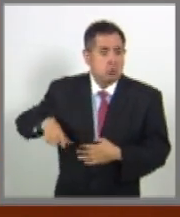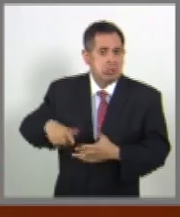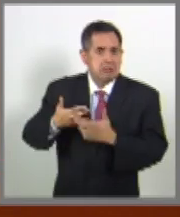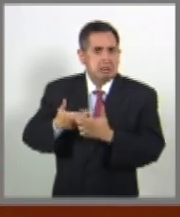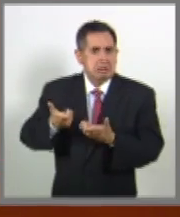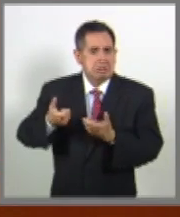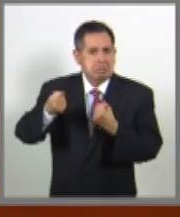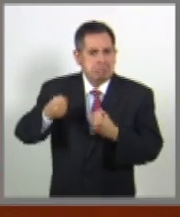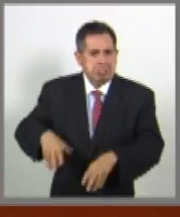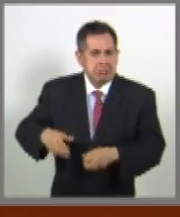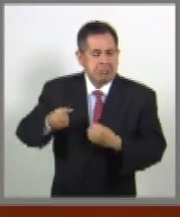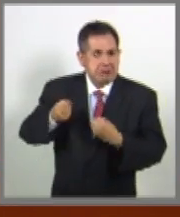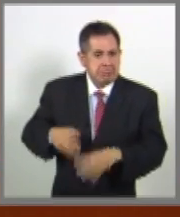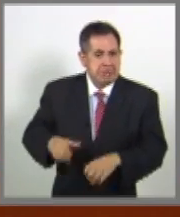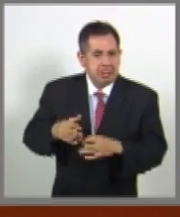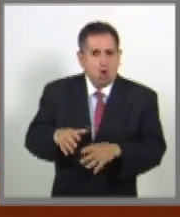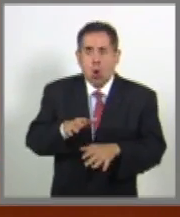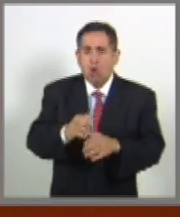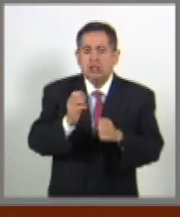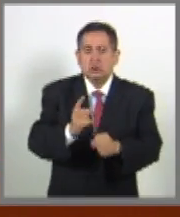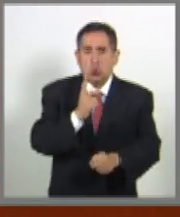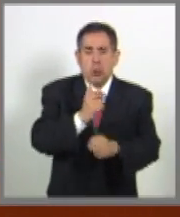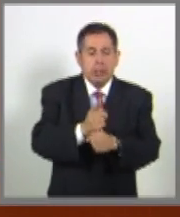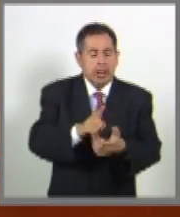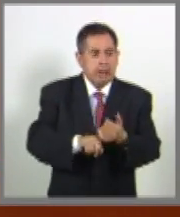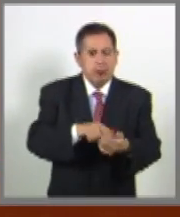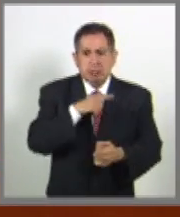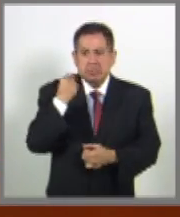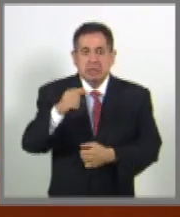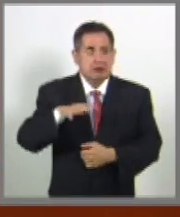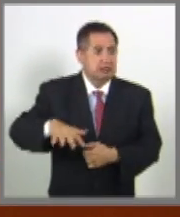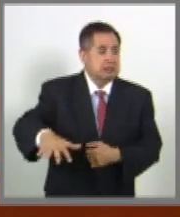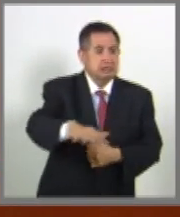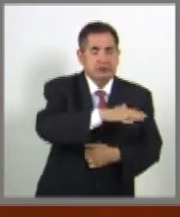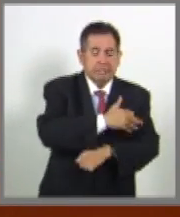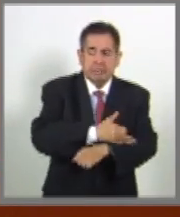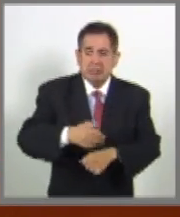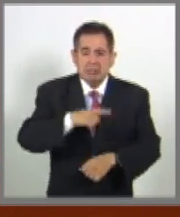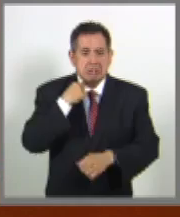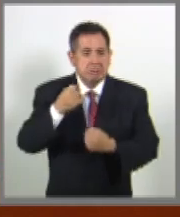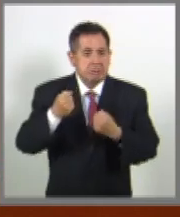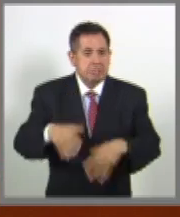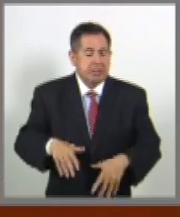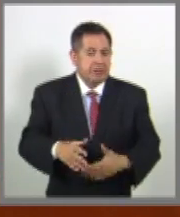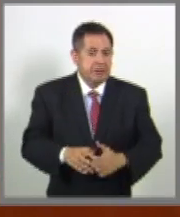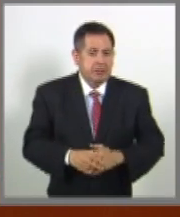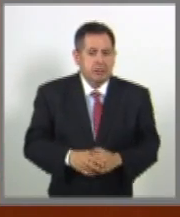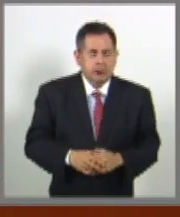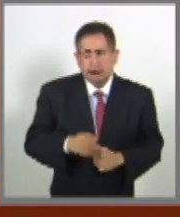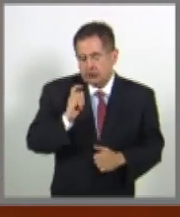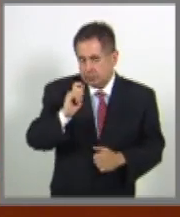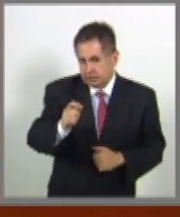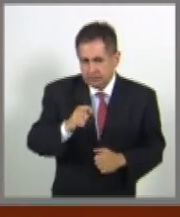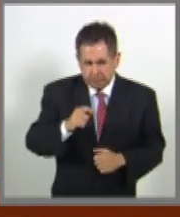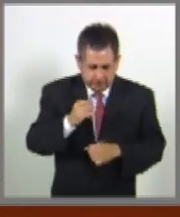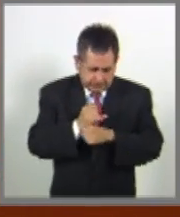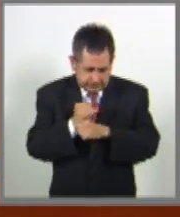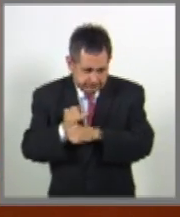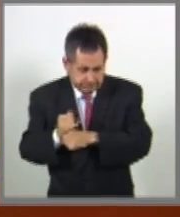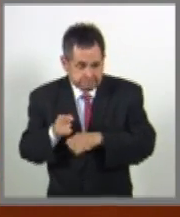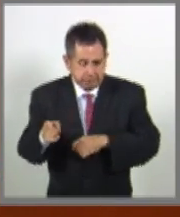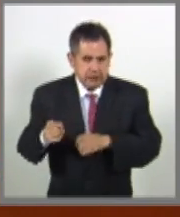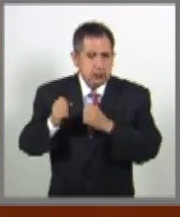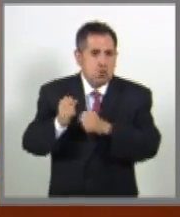públicas, así como para la seguridad de las comunidades y de las familias. De acuerdo con el Centro de Investigación y